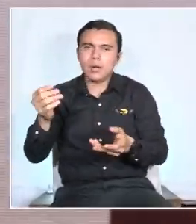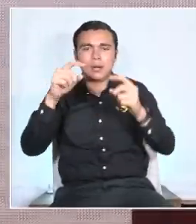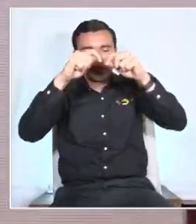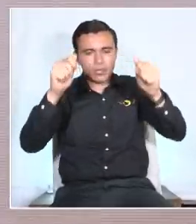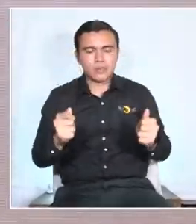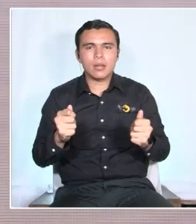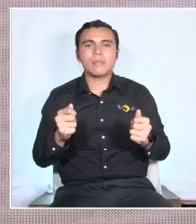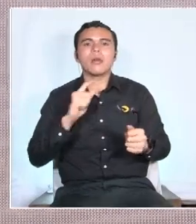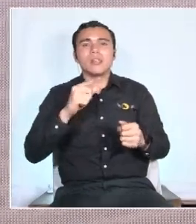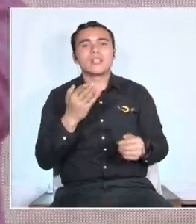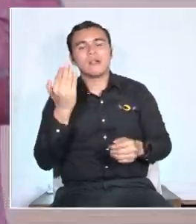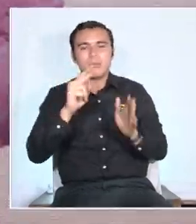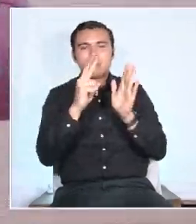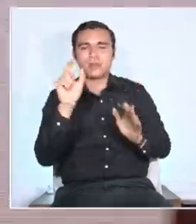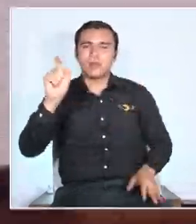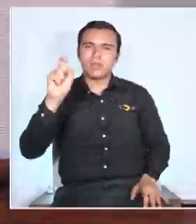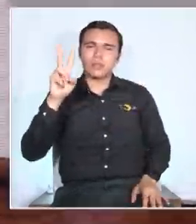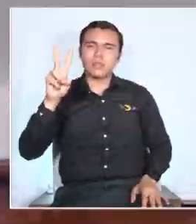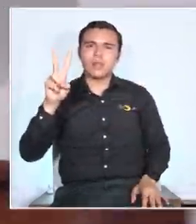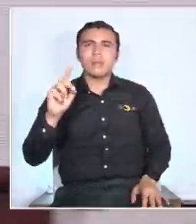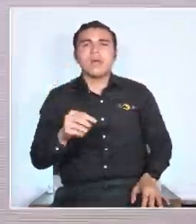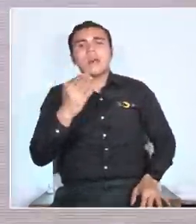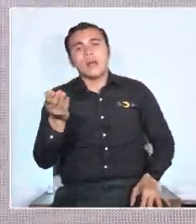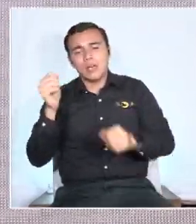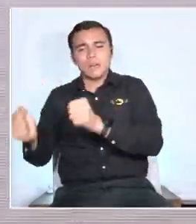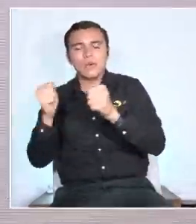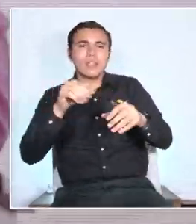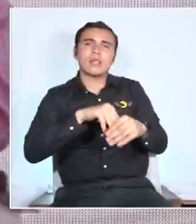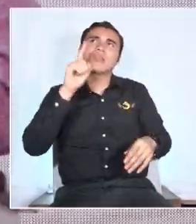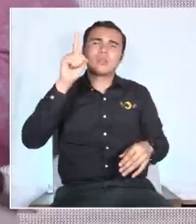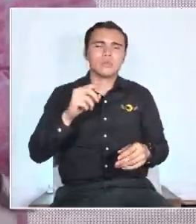televisión, estábamos en televisión. Y dije: hay poder en tu palabra,